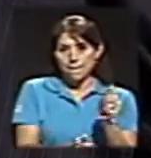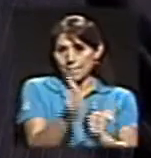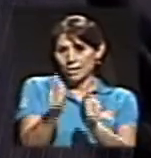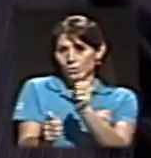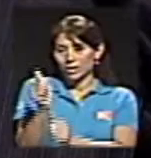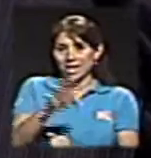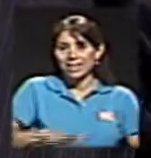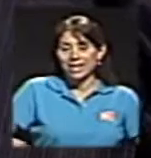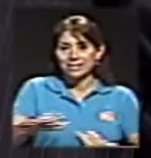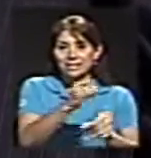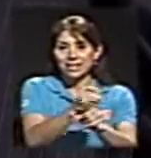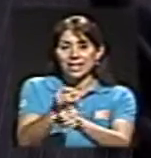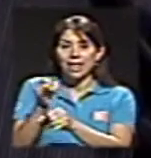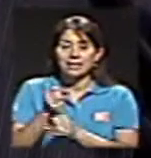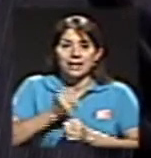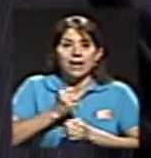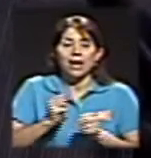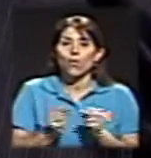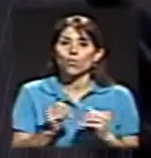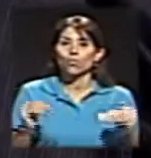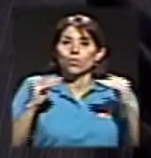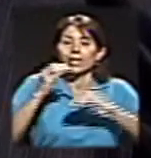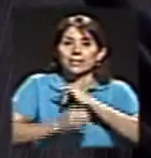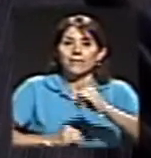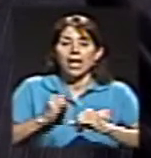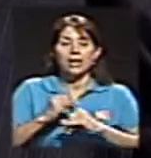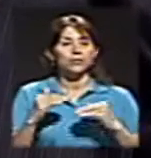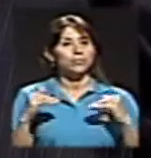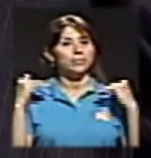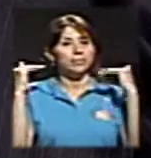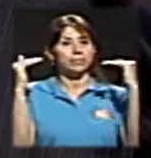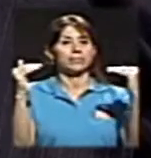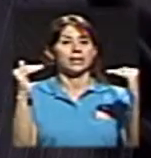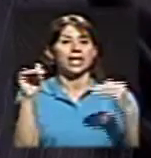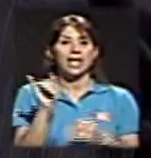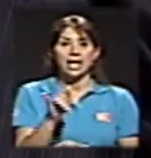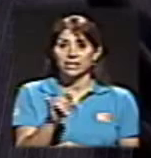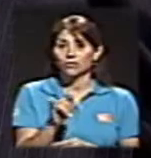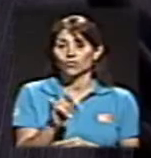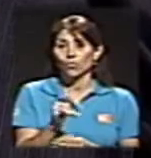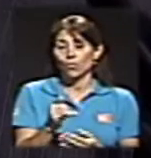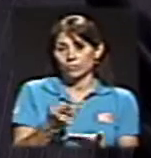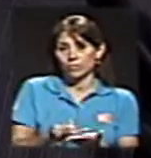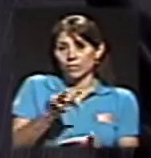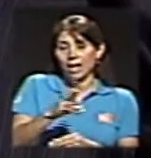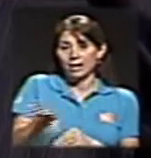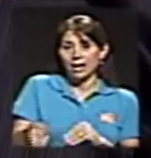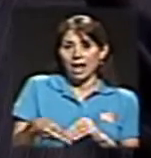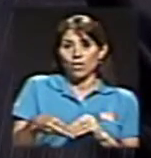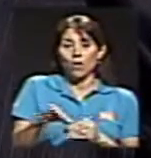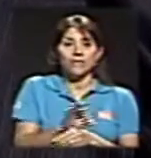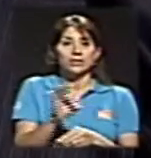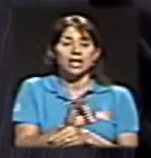decir todas, trabajan con estándares internacionales de muy alto nivel y eso le da un valor agregado al funcionamiento del